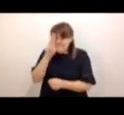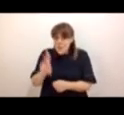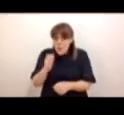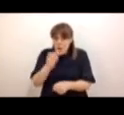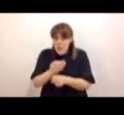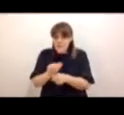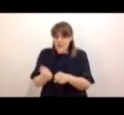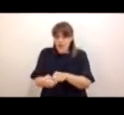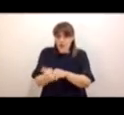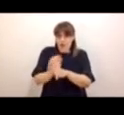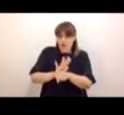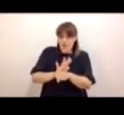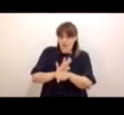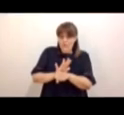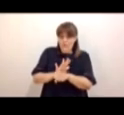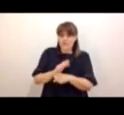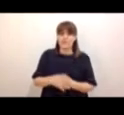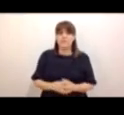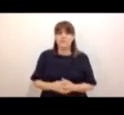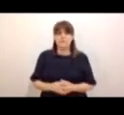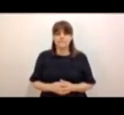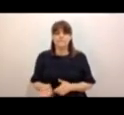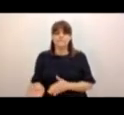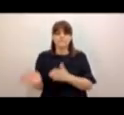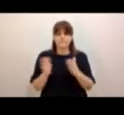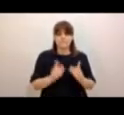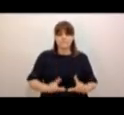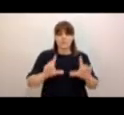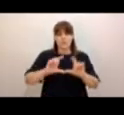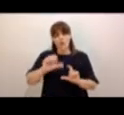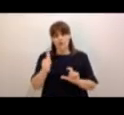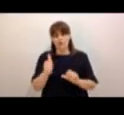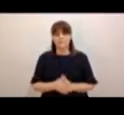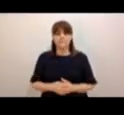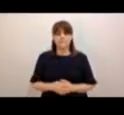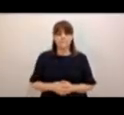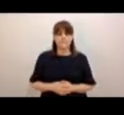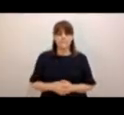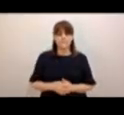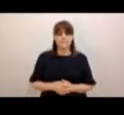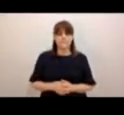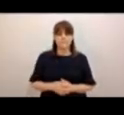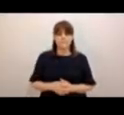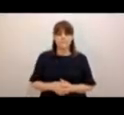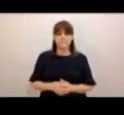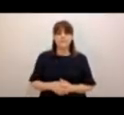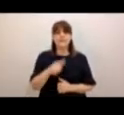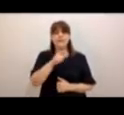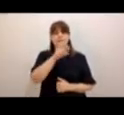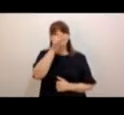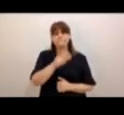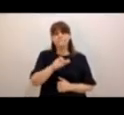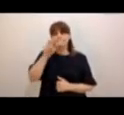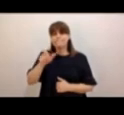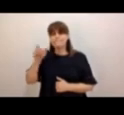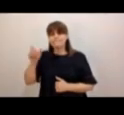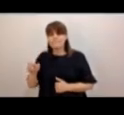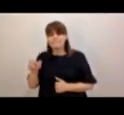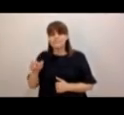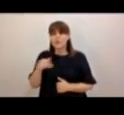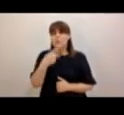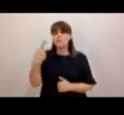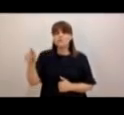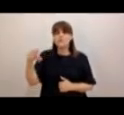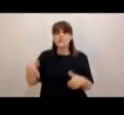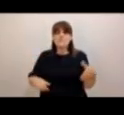centros laborales si me ponen la siguiente para ir un poco más rápido esta es una gráfica de la serie de malestares